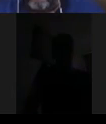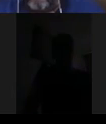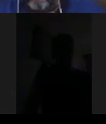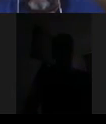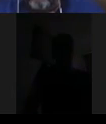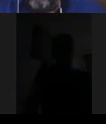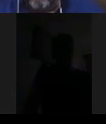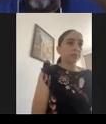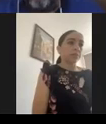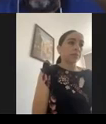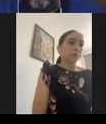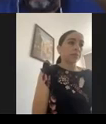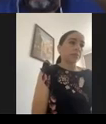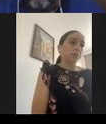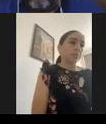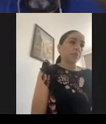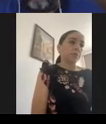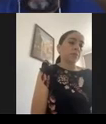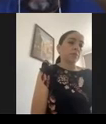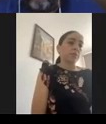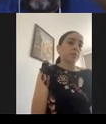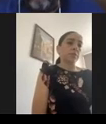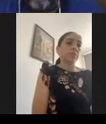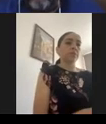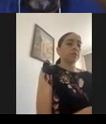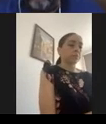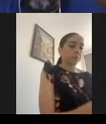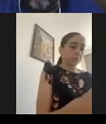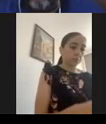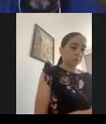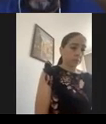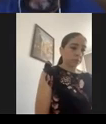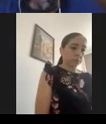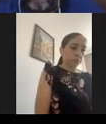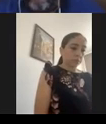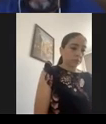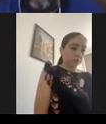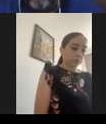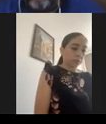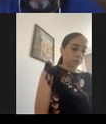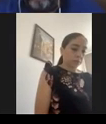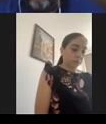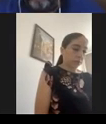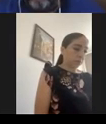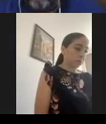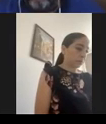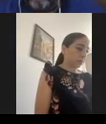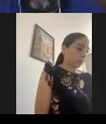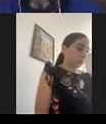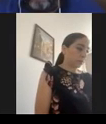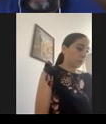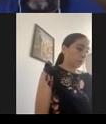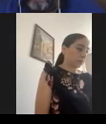del centro histórico que se realizó, en el que se vertieron algunas de las opiniones y en el que comenzamos a ligar completamente